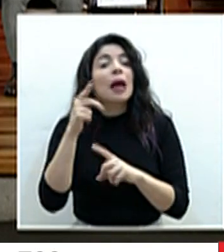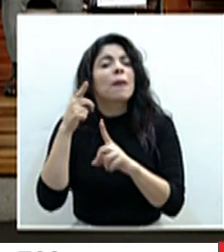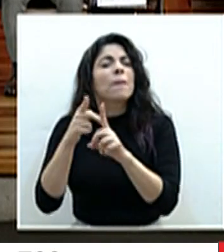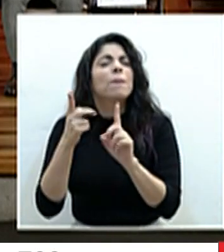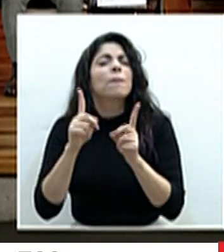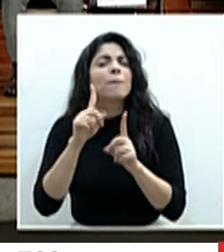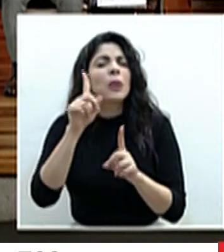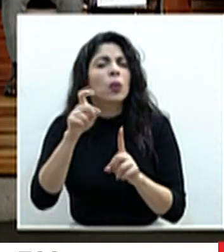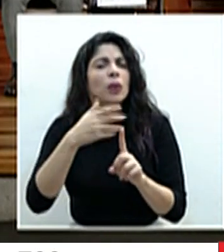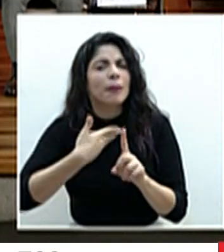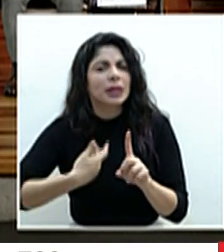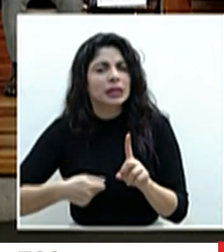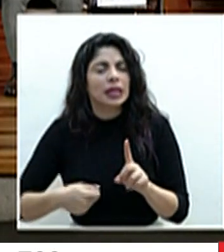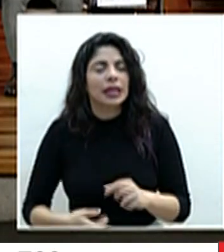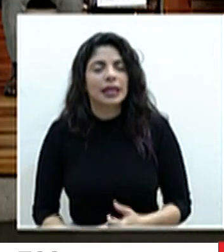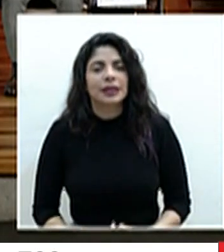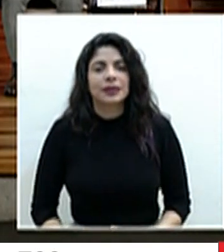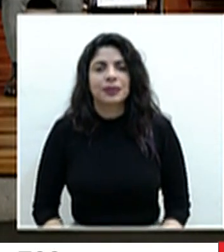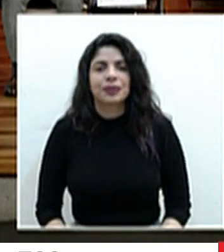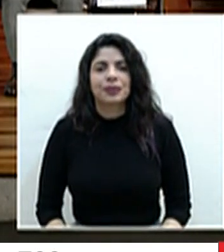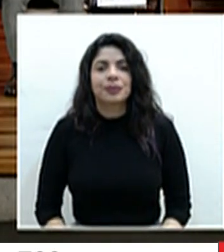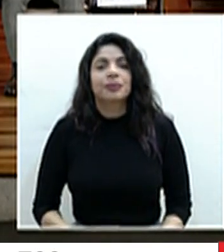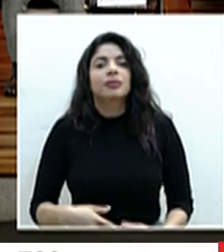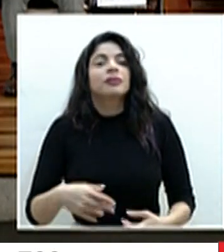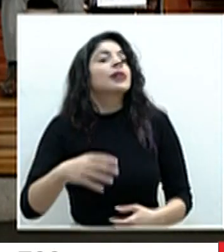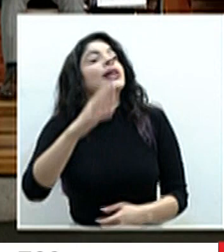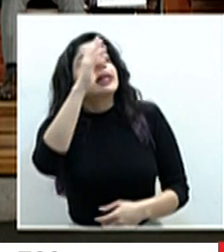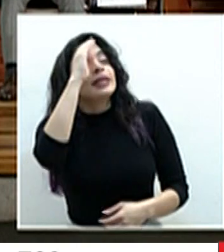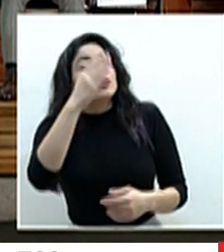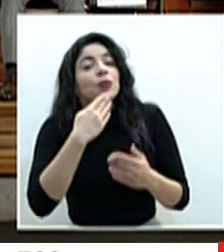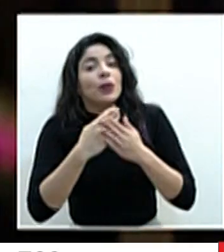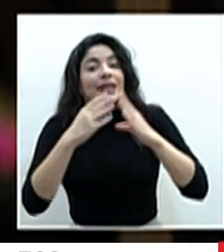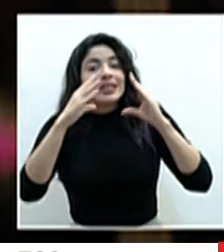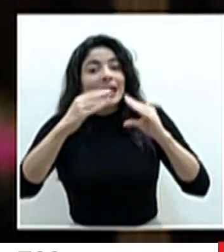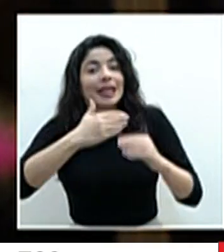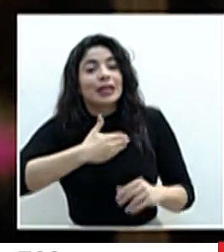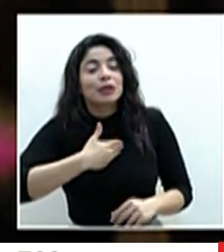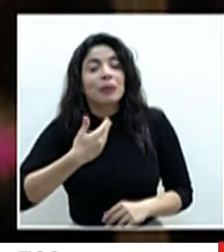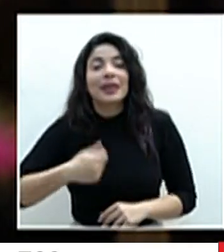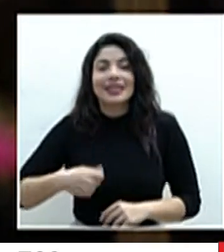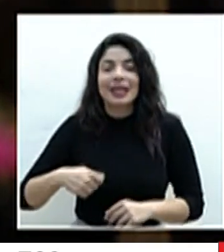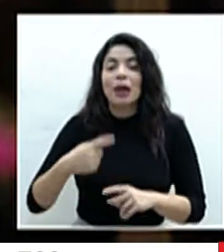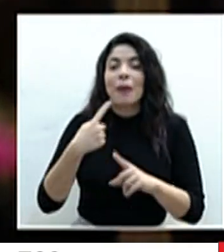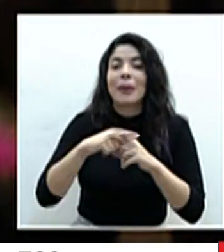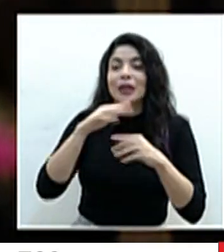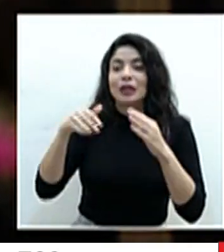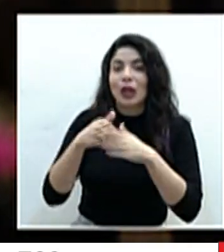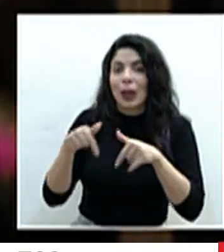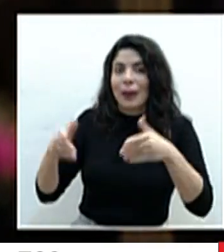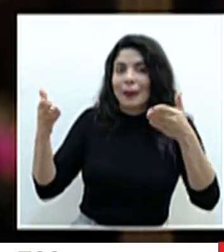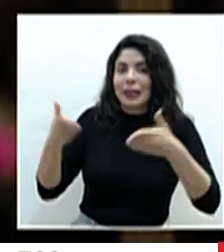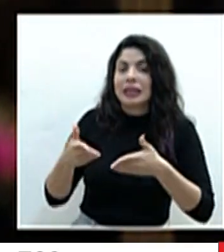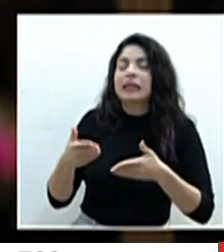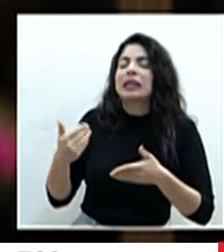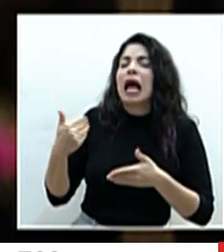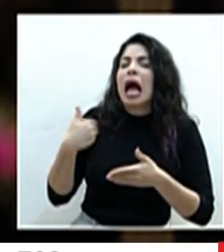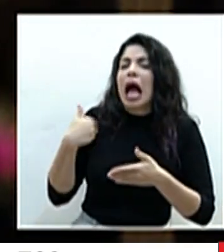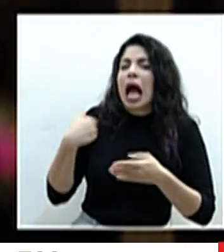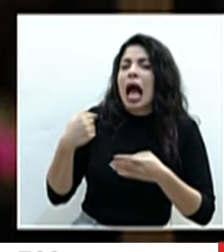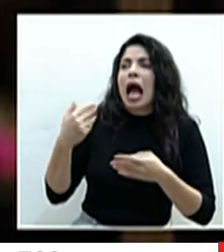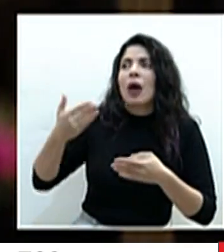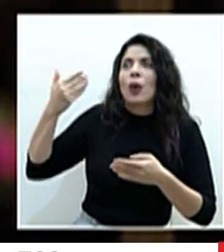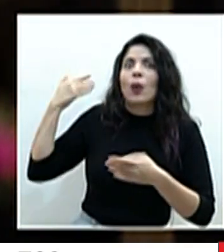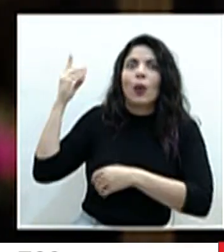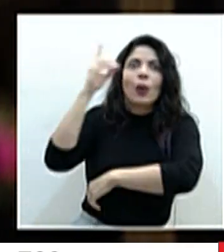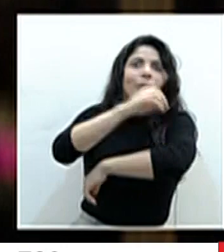señor presidente. Muy buenas tardes, señor presidente, y a todos los presentes. Teníamos varios días